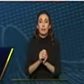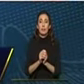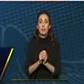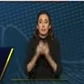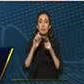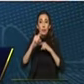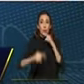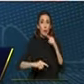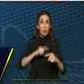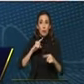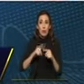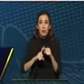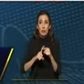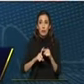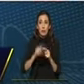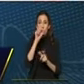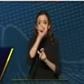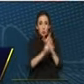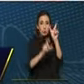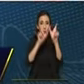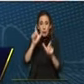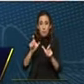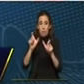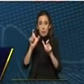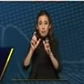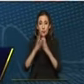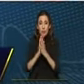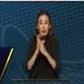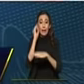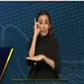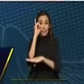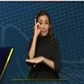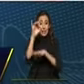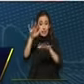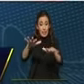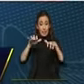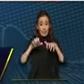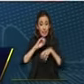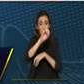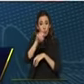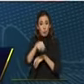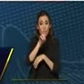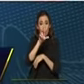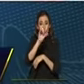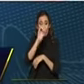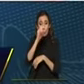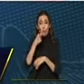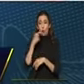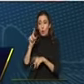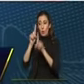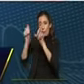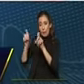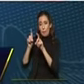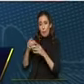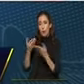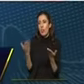cuando una persona que intervino en la misa para el doctor Trujillo preguntó: